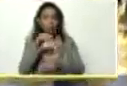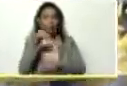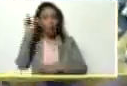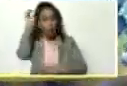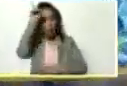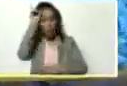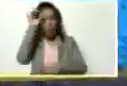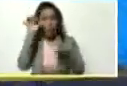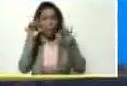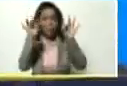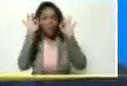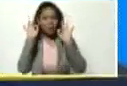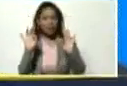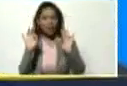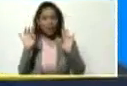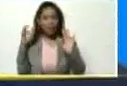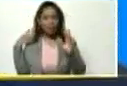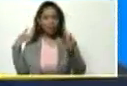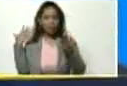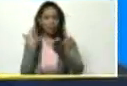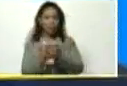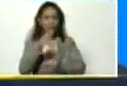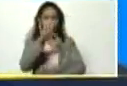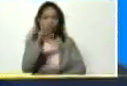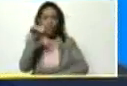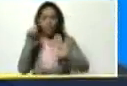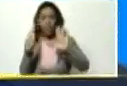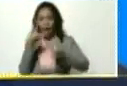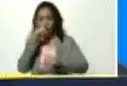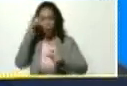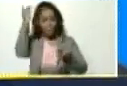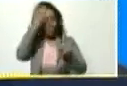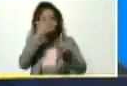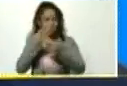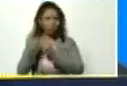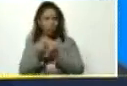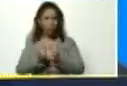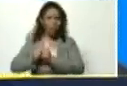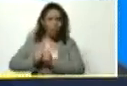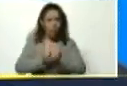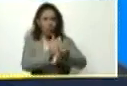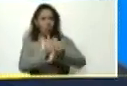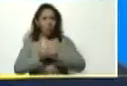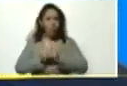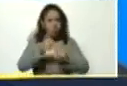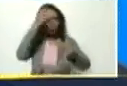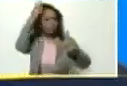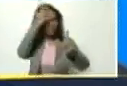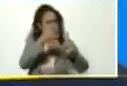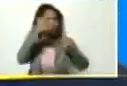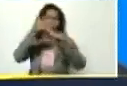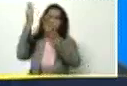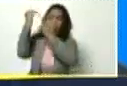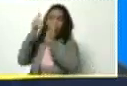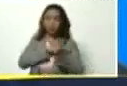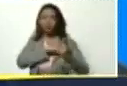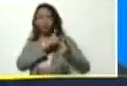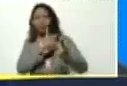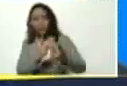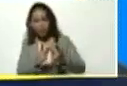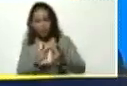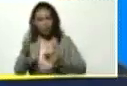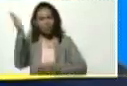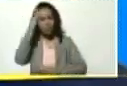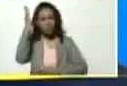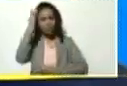docentes especializados que durante estos 5 y 6 años de formación han acompañado con conocimiento, con esperanza, con voluntad, con